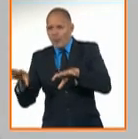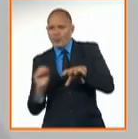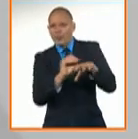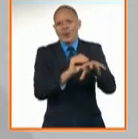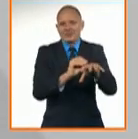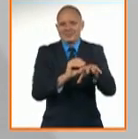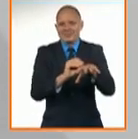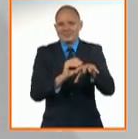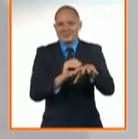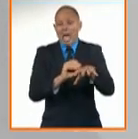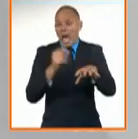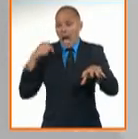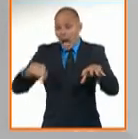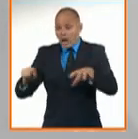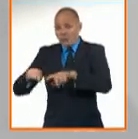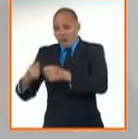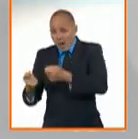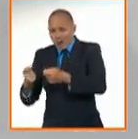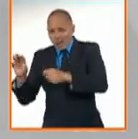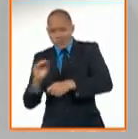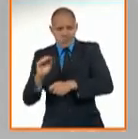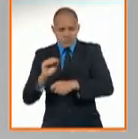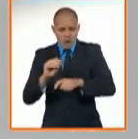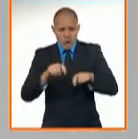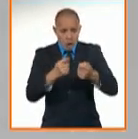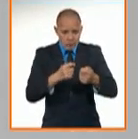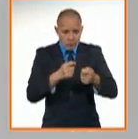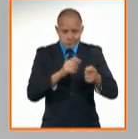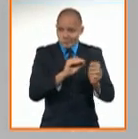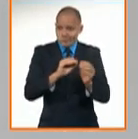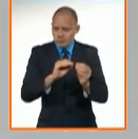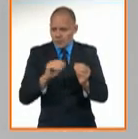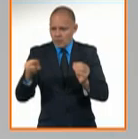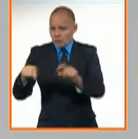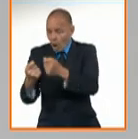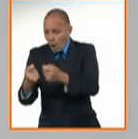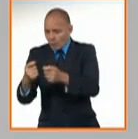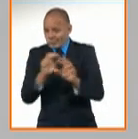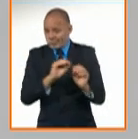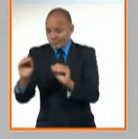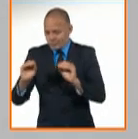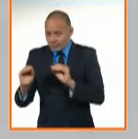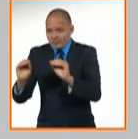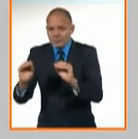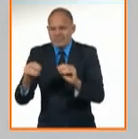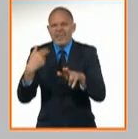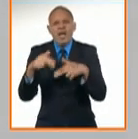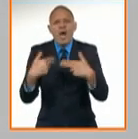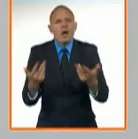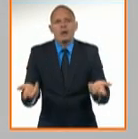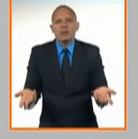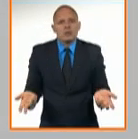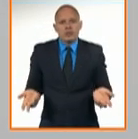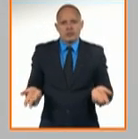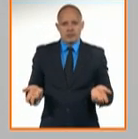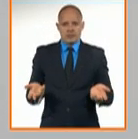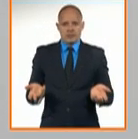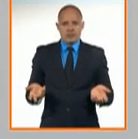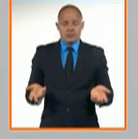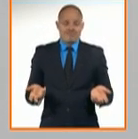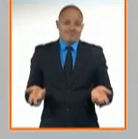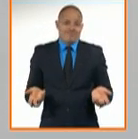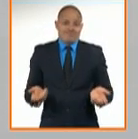tiempos por estas causas que explicaba 10 salen diariamente saliendo 1,3 bloqueos bloque porque entonces